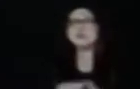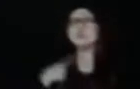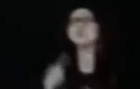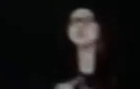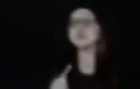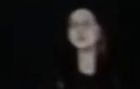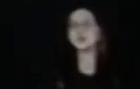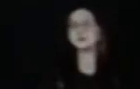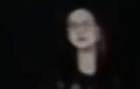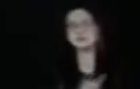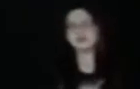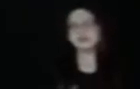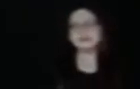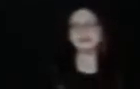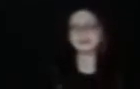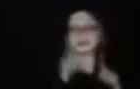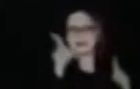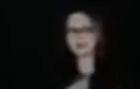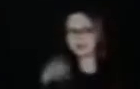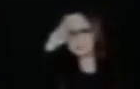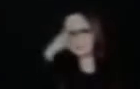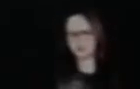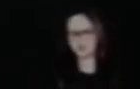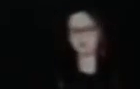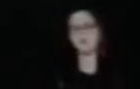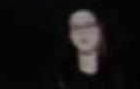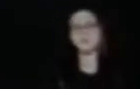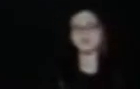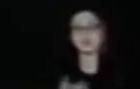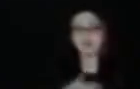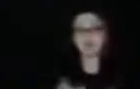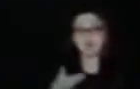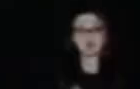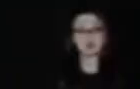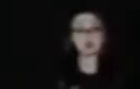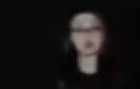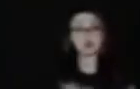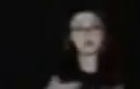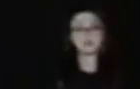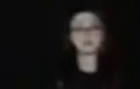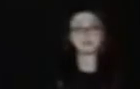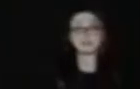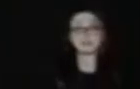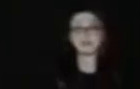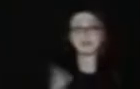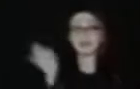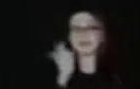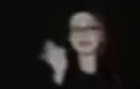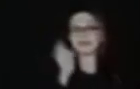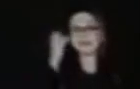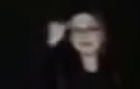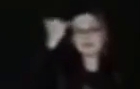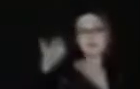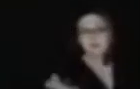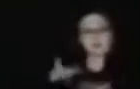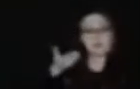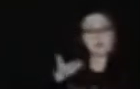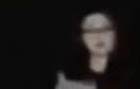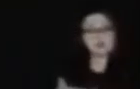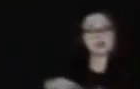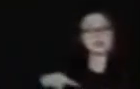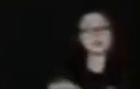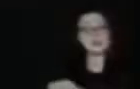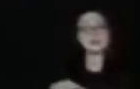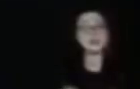el presidente de la República, quien ahora, según una iniciativa de ley que